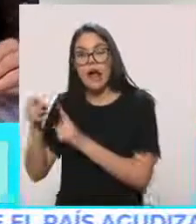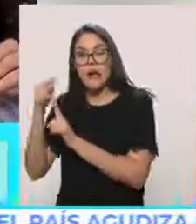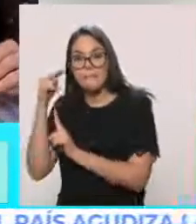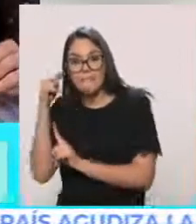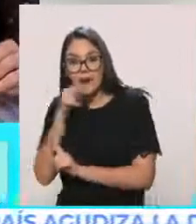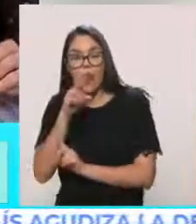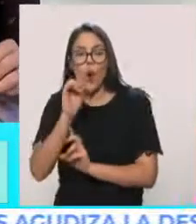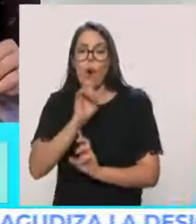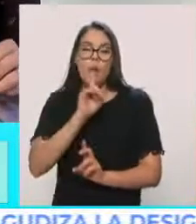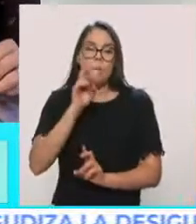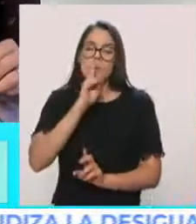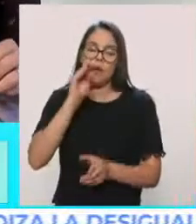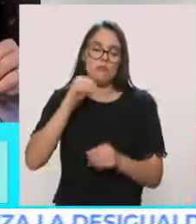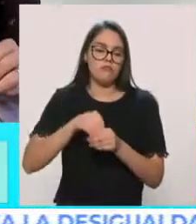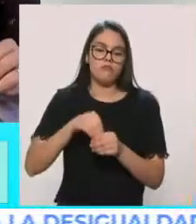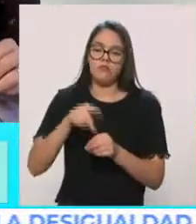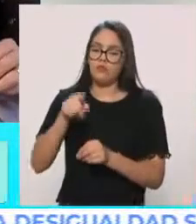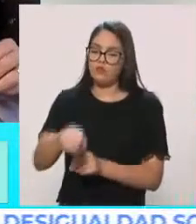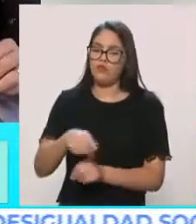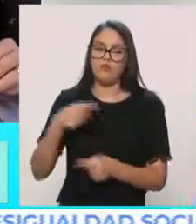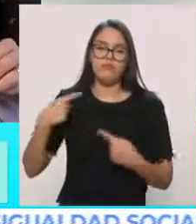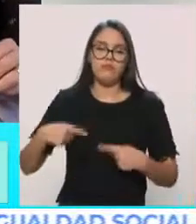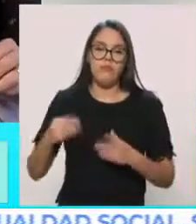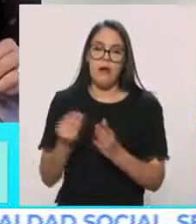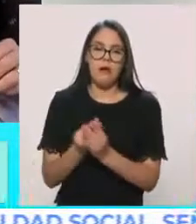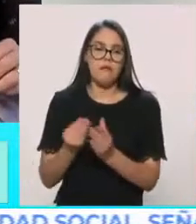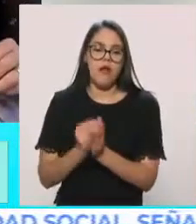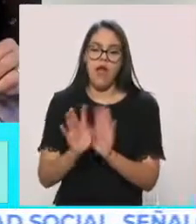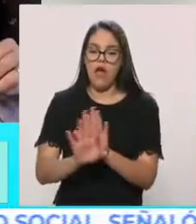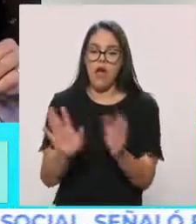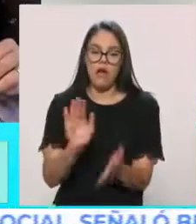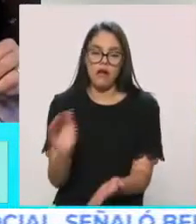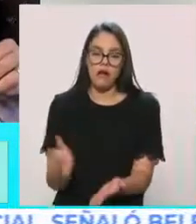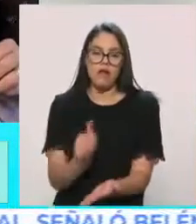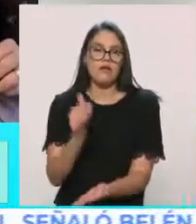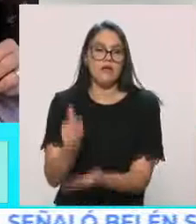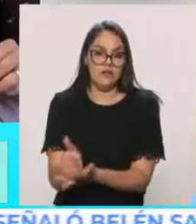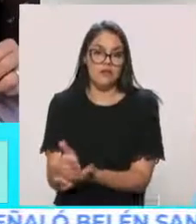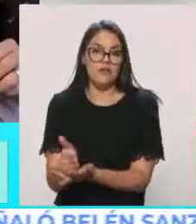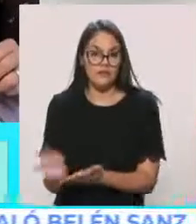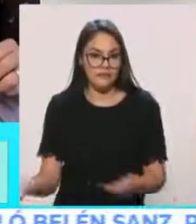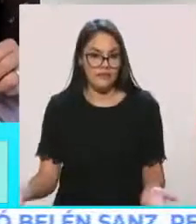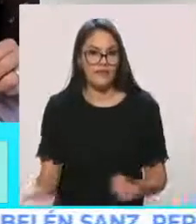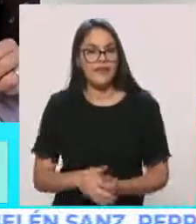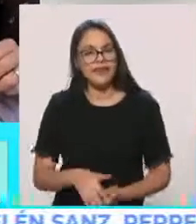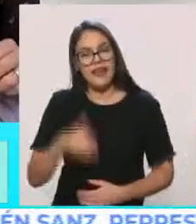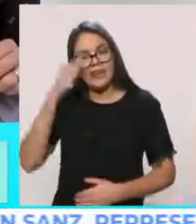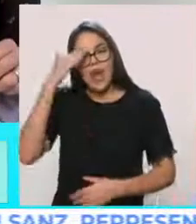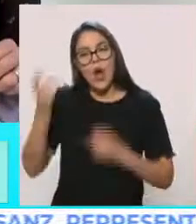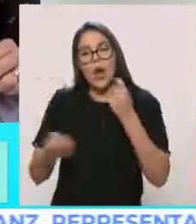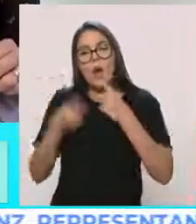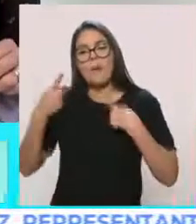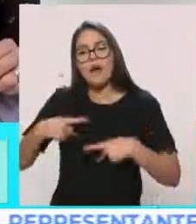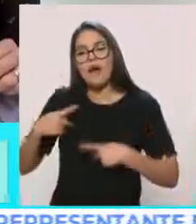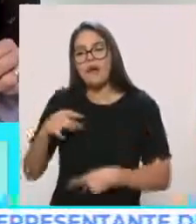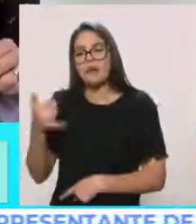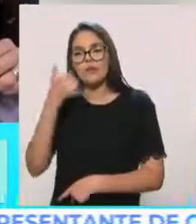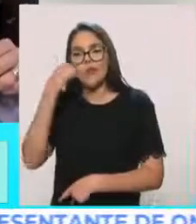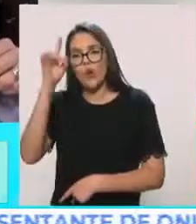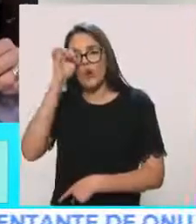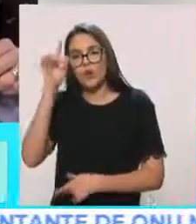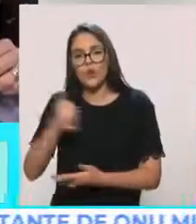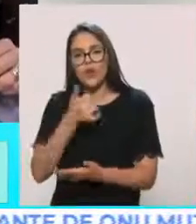de las llamadas que se hacen en el Consejo Ciudadano no necesariamente se convierten en carpetas. A veces las personas llaman para desahogarse, para